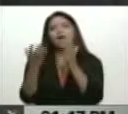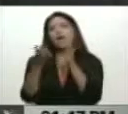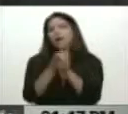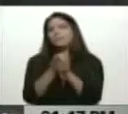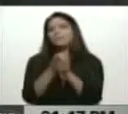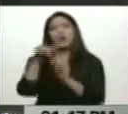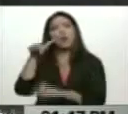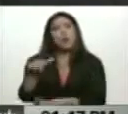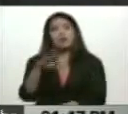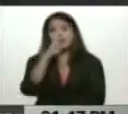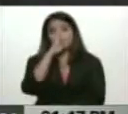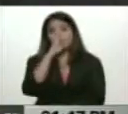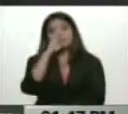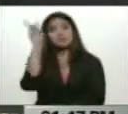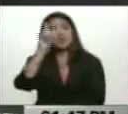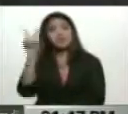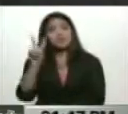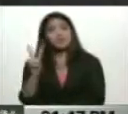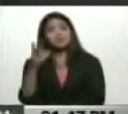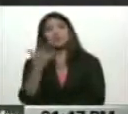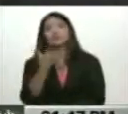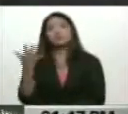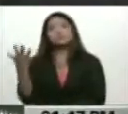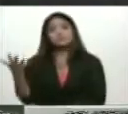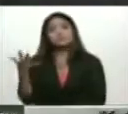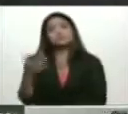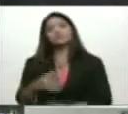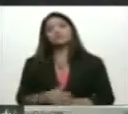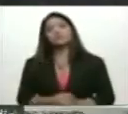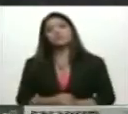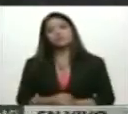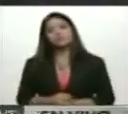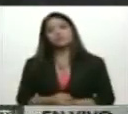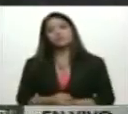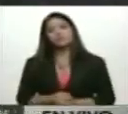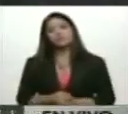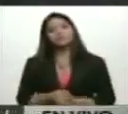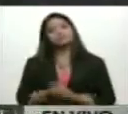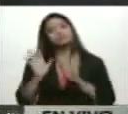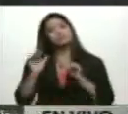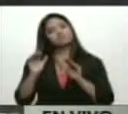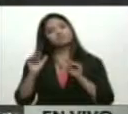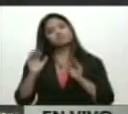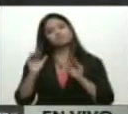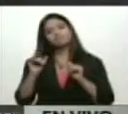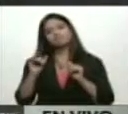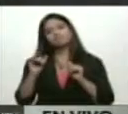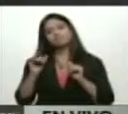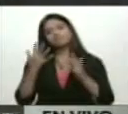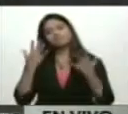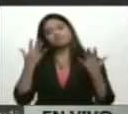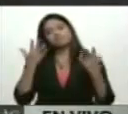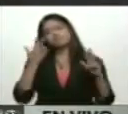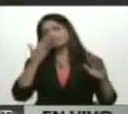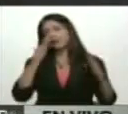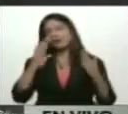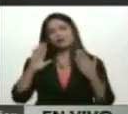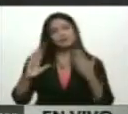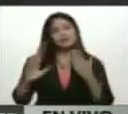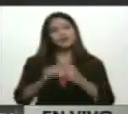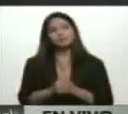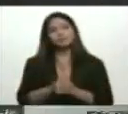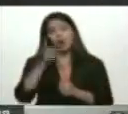hoy barinas y venezuela haciéndole diciéndole este adiós 7 hasta siempre al rey de la bandola